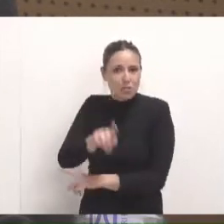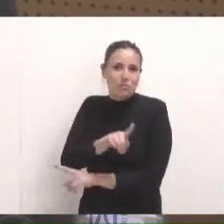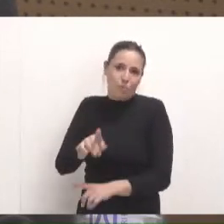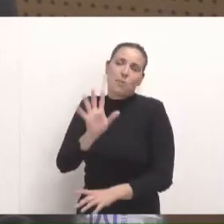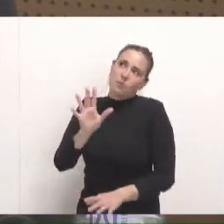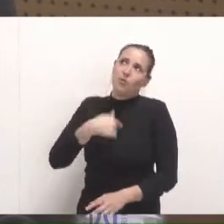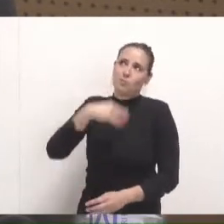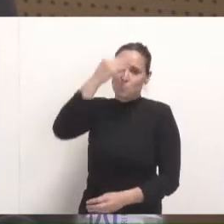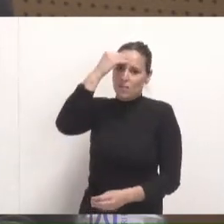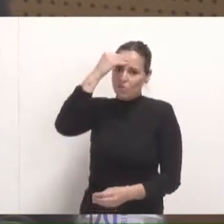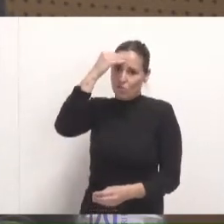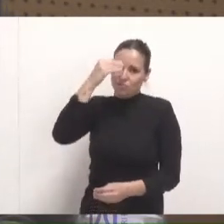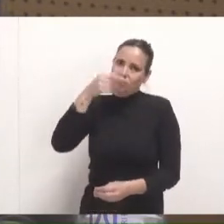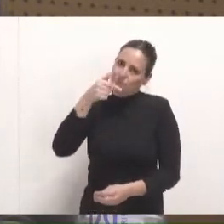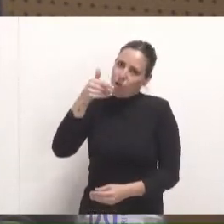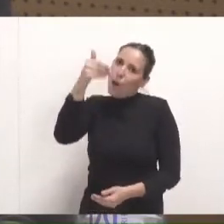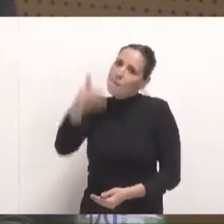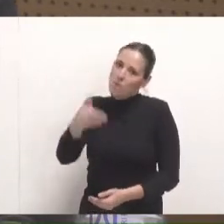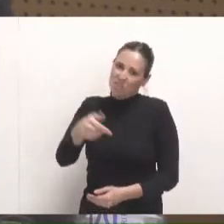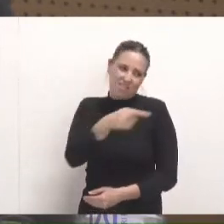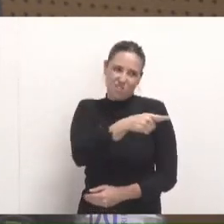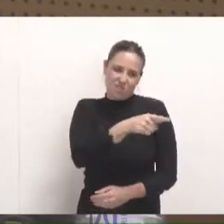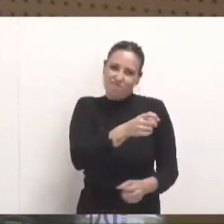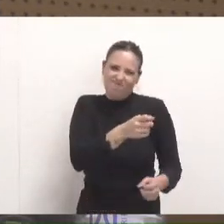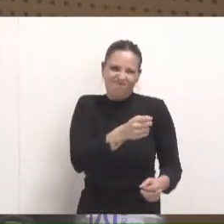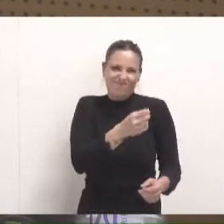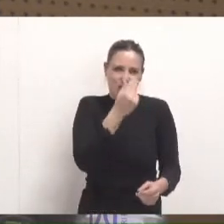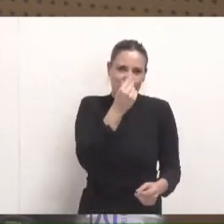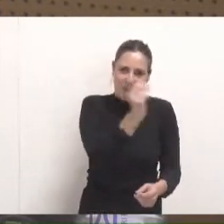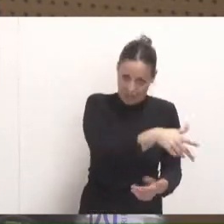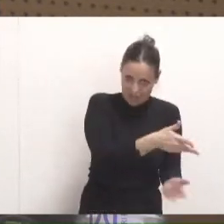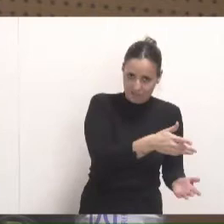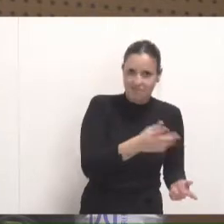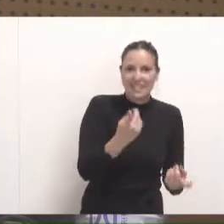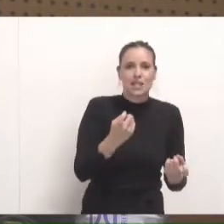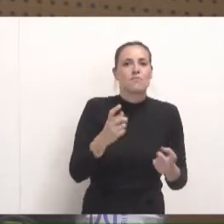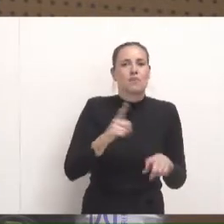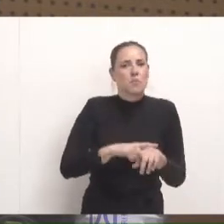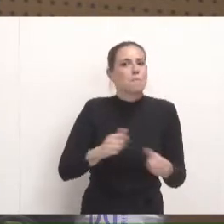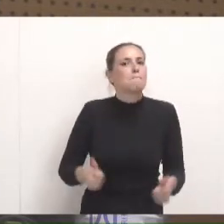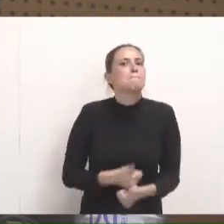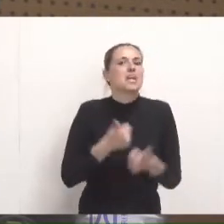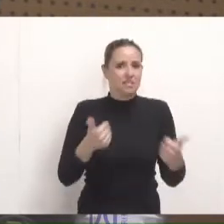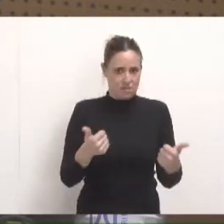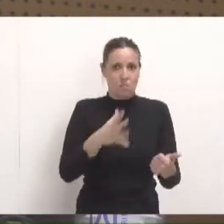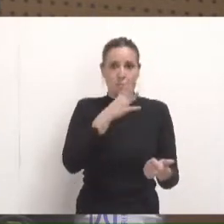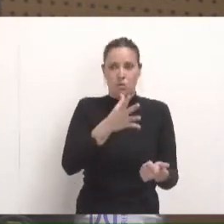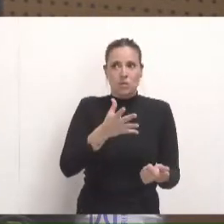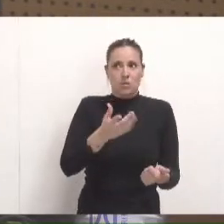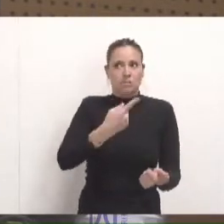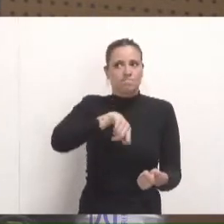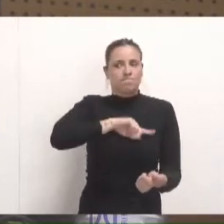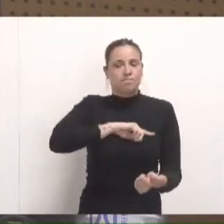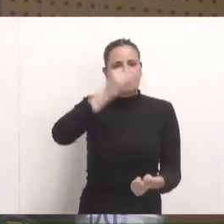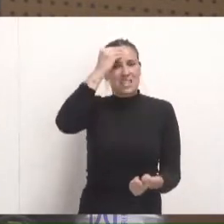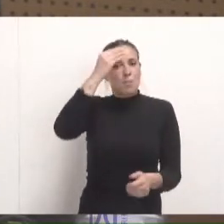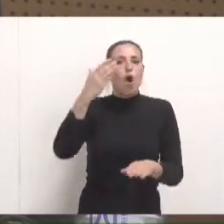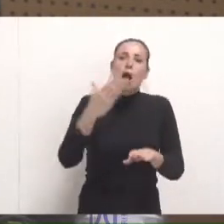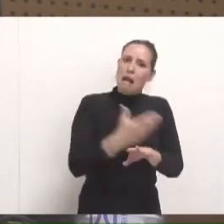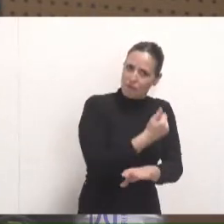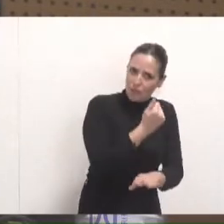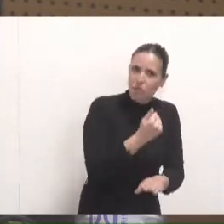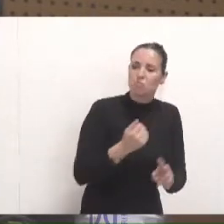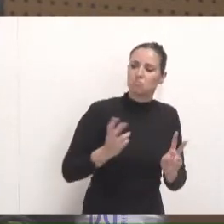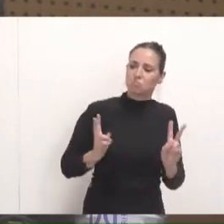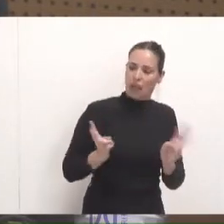situar esto en su justo lugar, ¿no? Y es que, en efecto, yo creo que en el Cabildo se está haciendo activo. El Grupo de